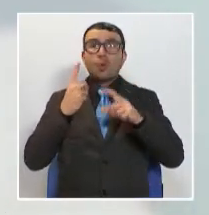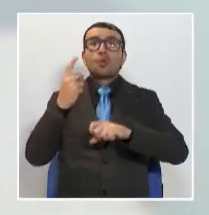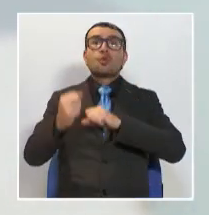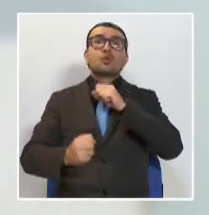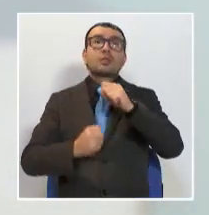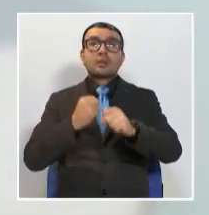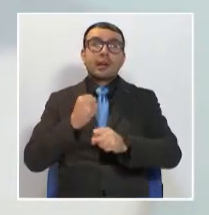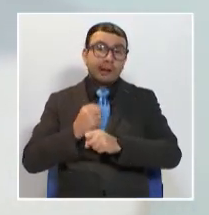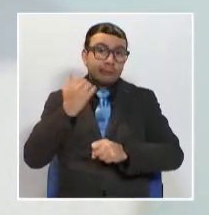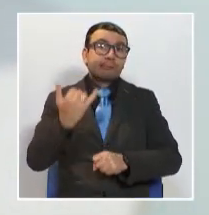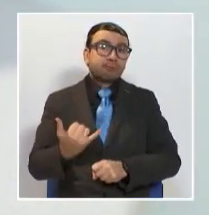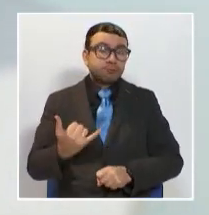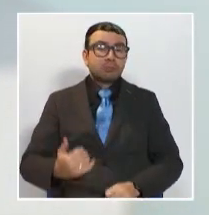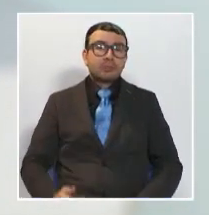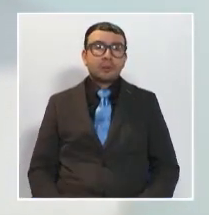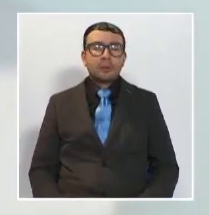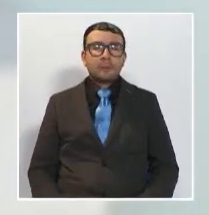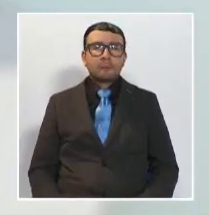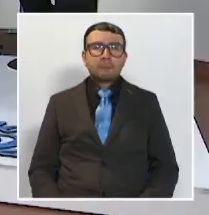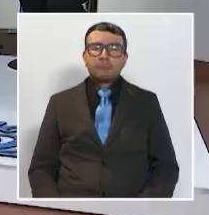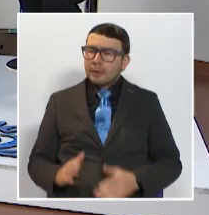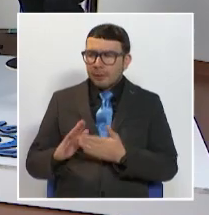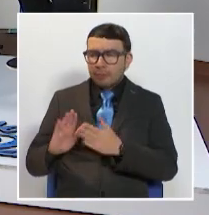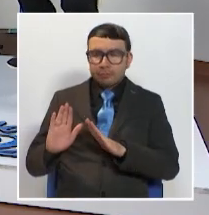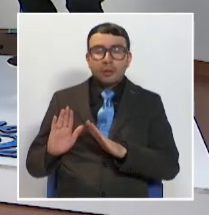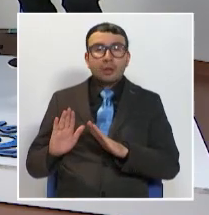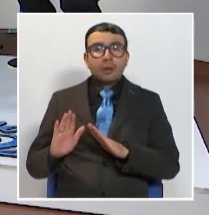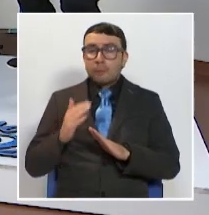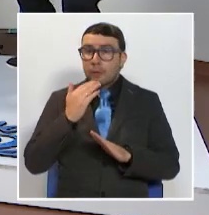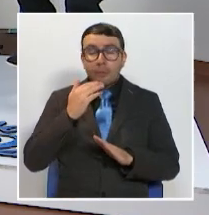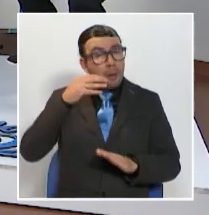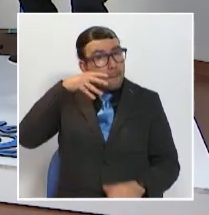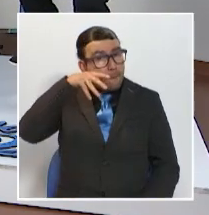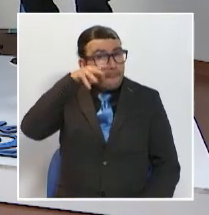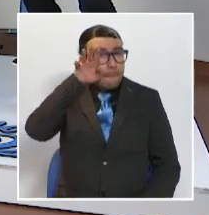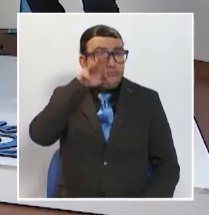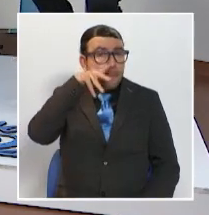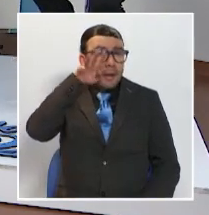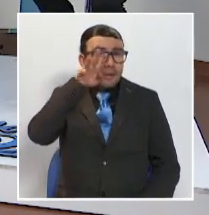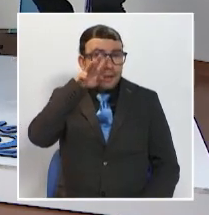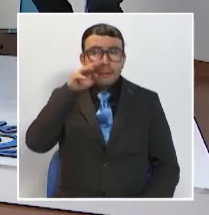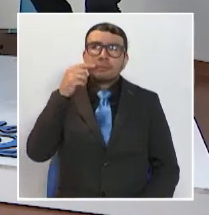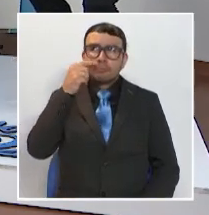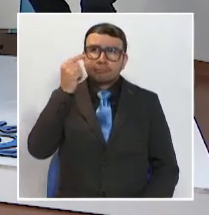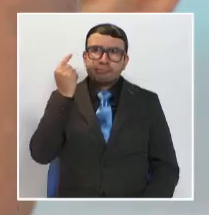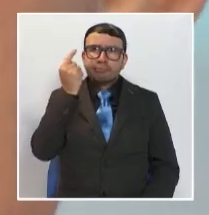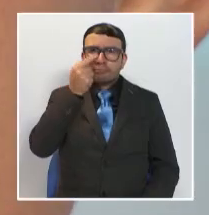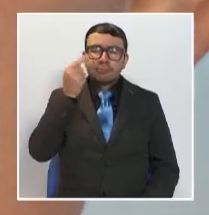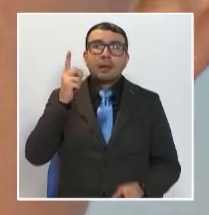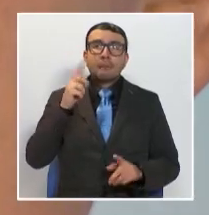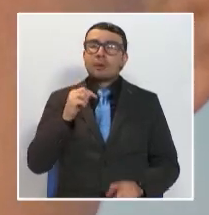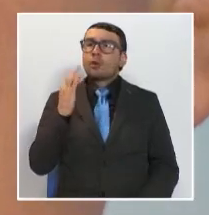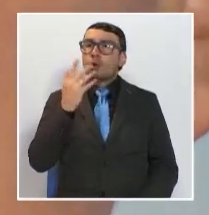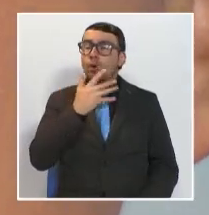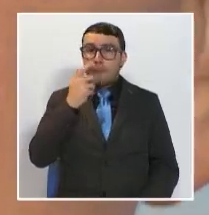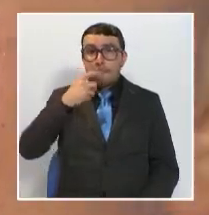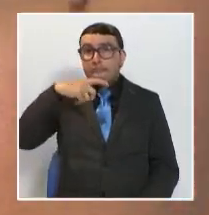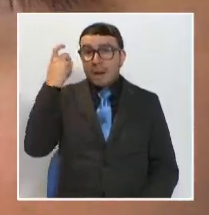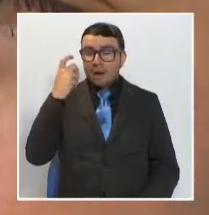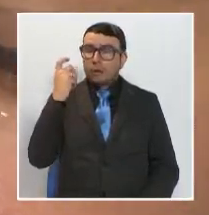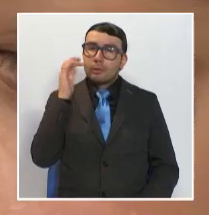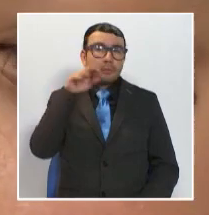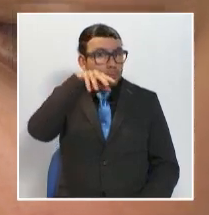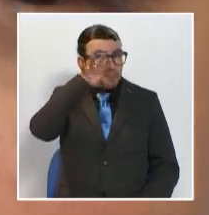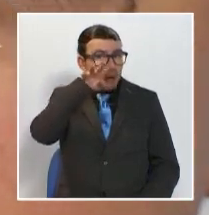cómo va. Muy bien. Inclusive, perdón, la pestaña, mire que la pestaña también ya perdió pigmentación, la pestaña ya está blanca también. Así